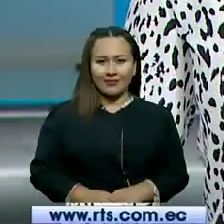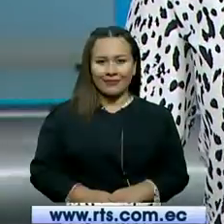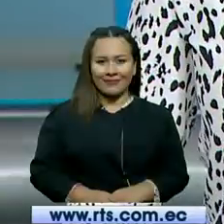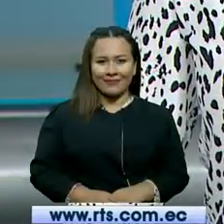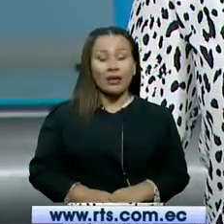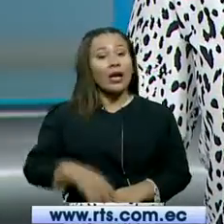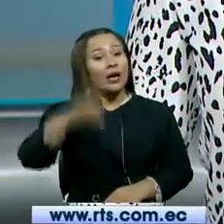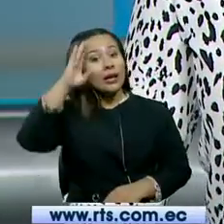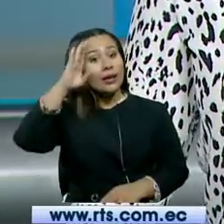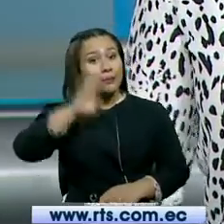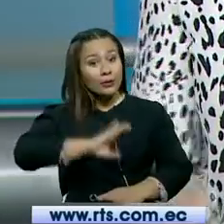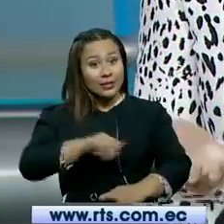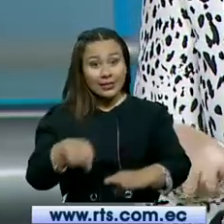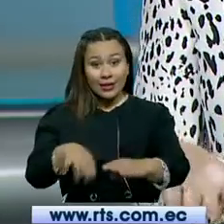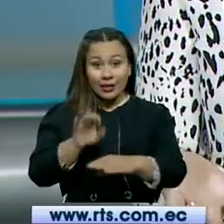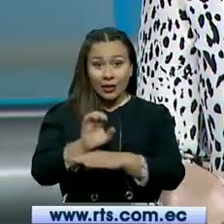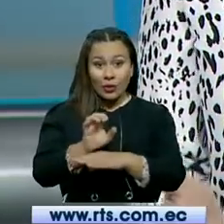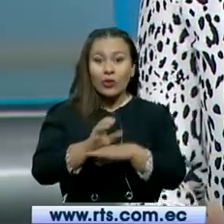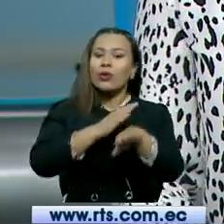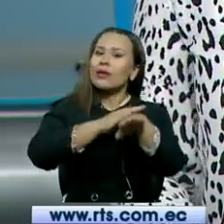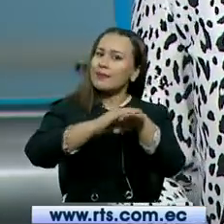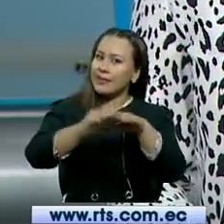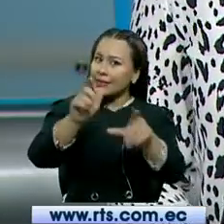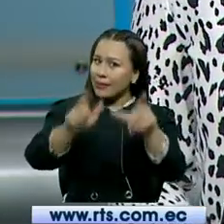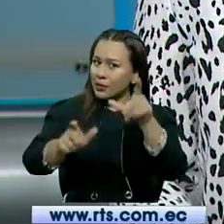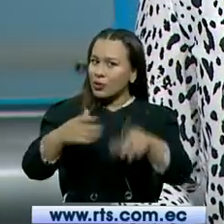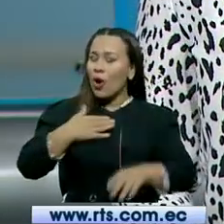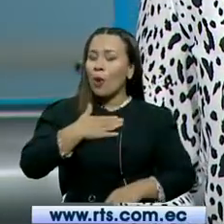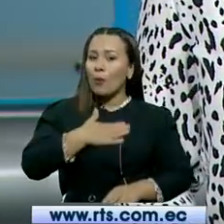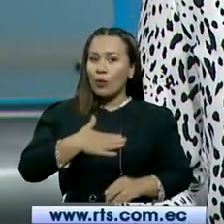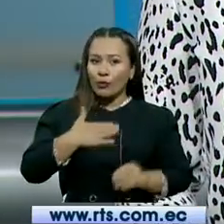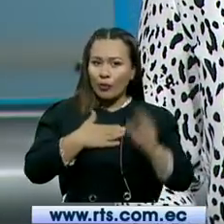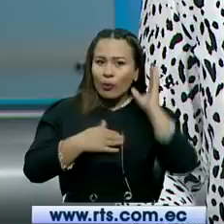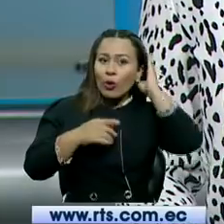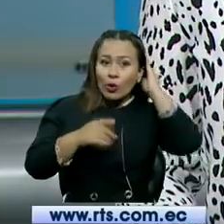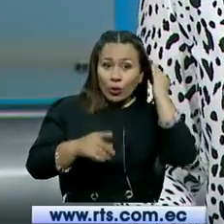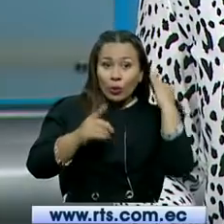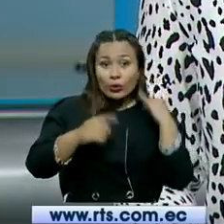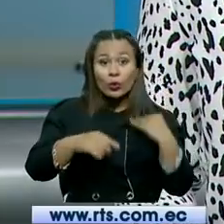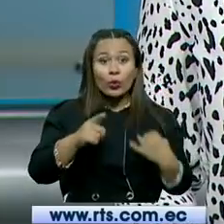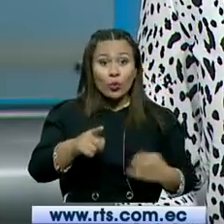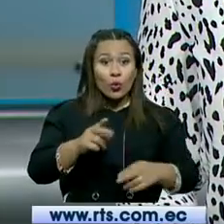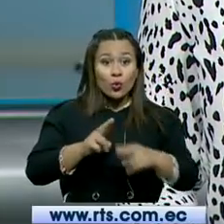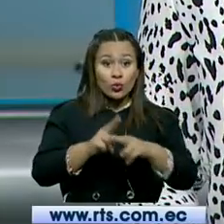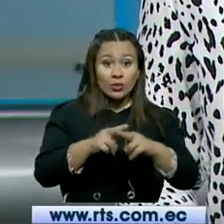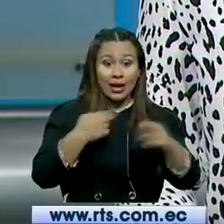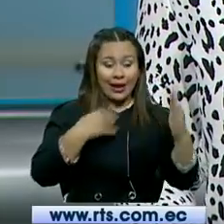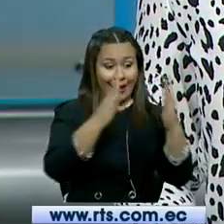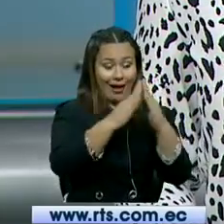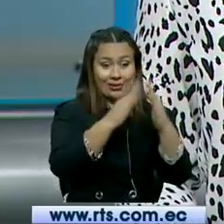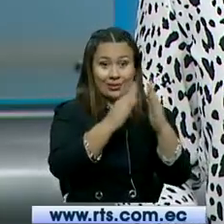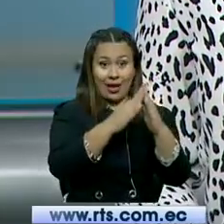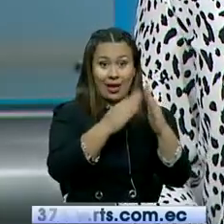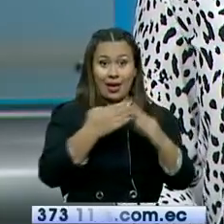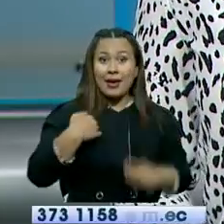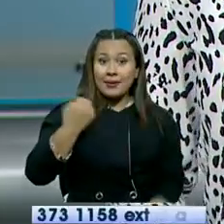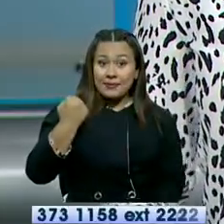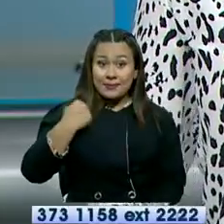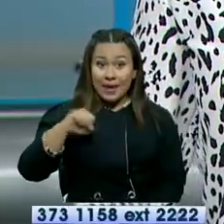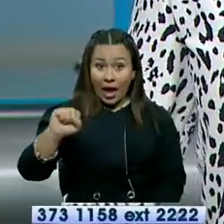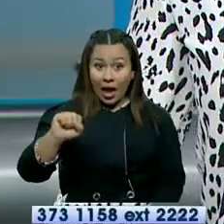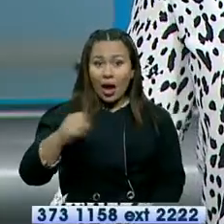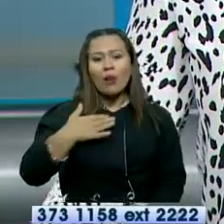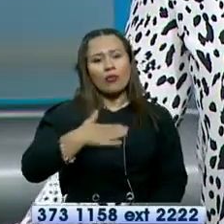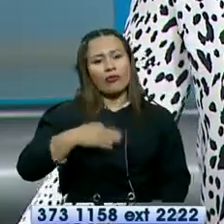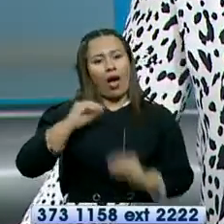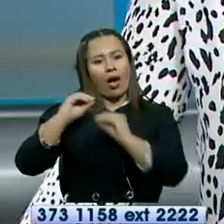La Policía Nacional hace una invitación a los ciudadanos a usar el programa Encargo de Domicilio durante este feriado. Veamos en la